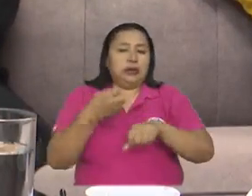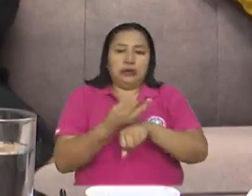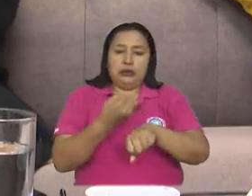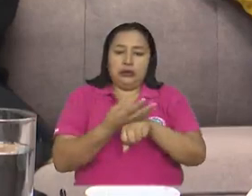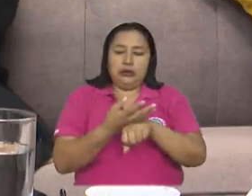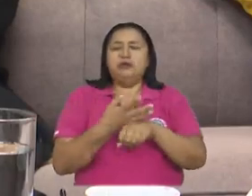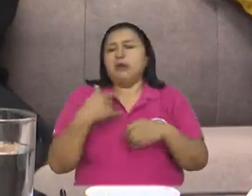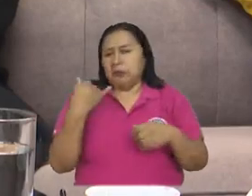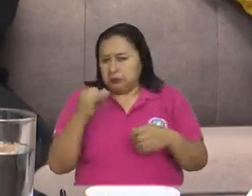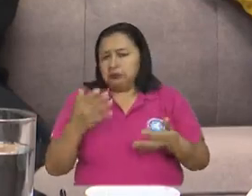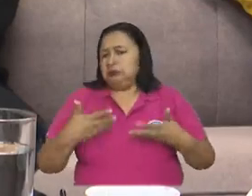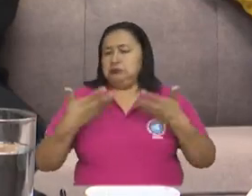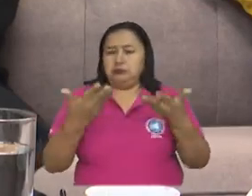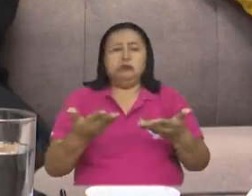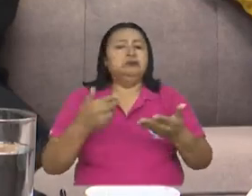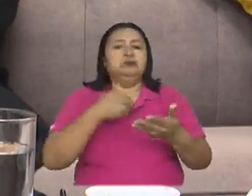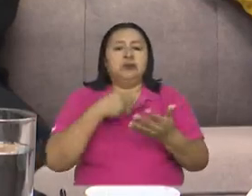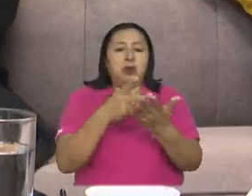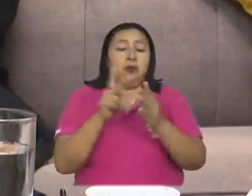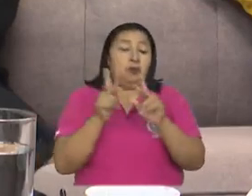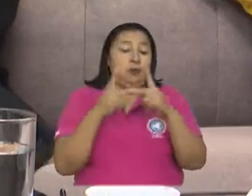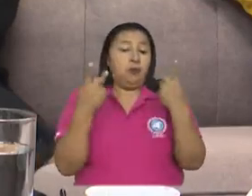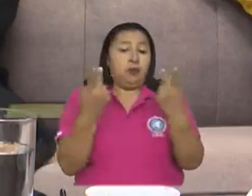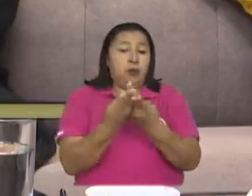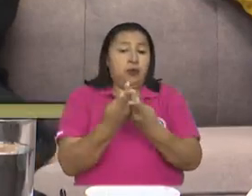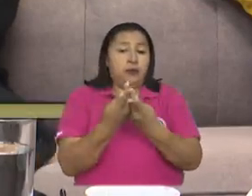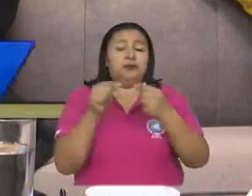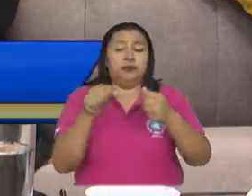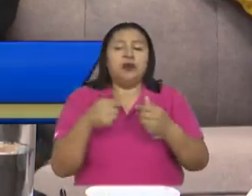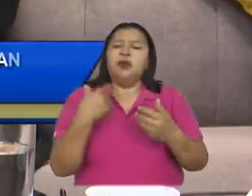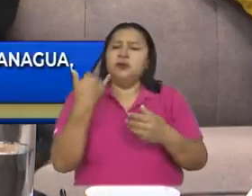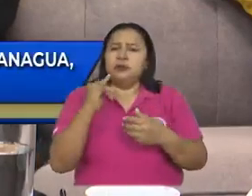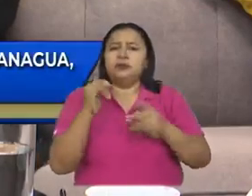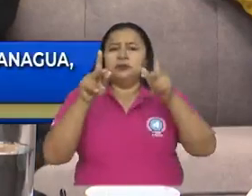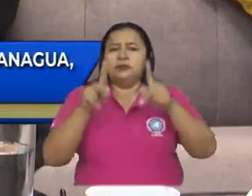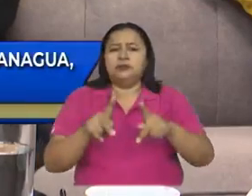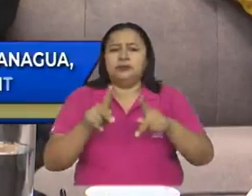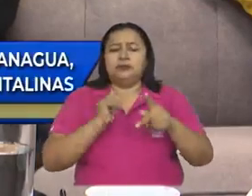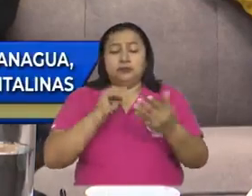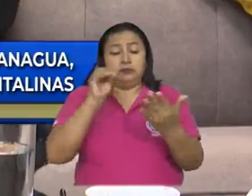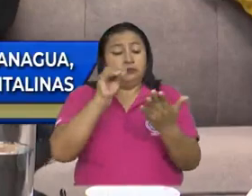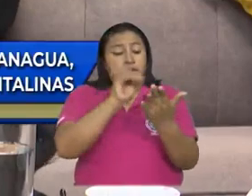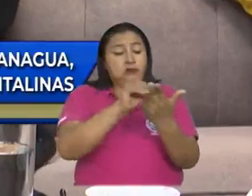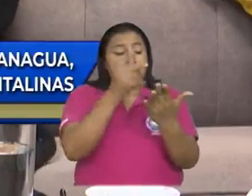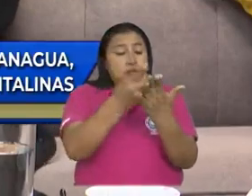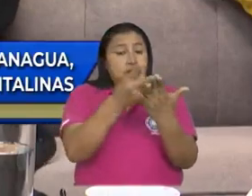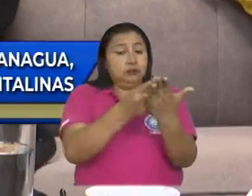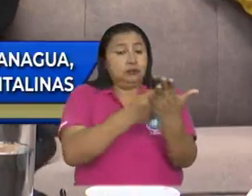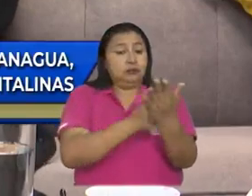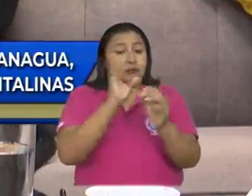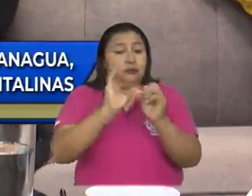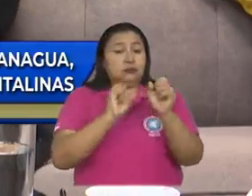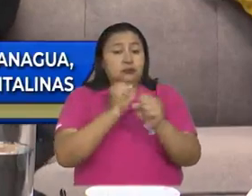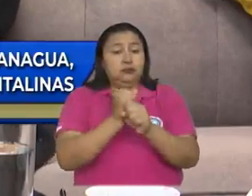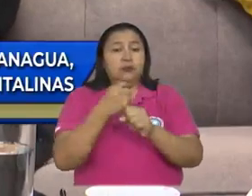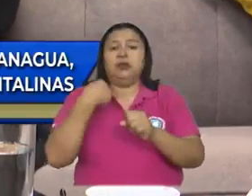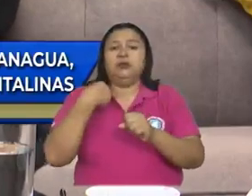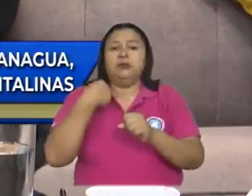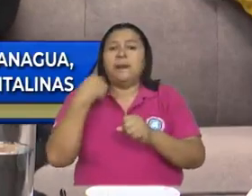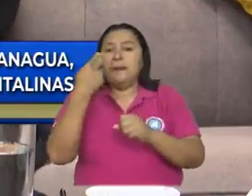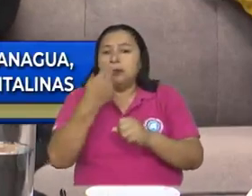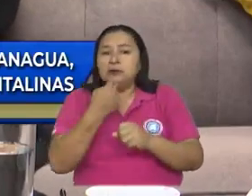al servicio de la población y prácticamente nosotros cada uno de nuestros presupuestos de cada año es consultado